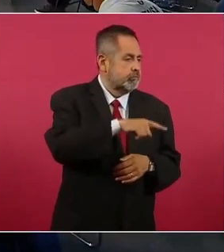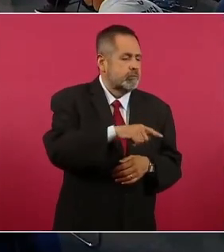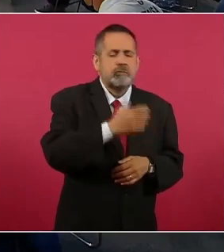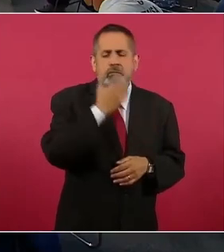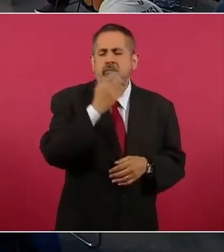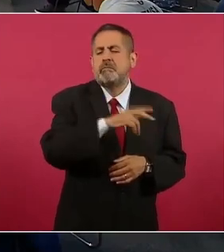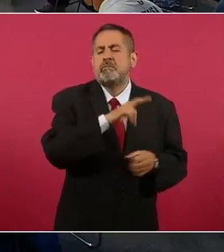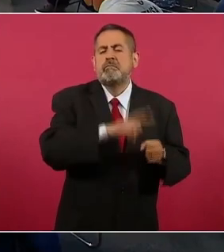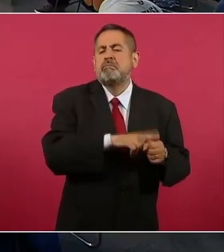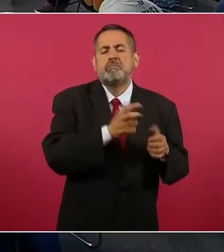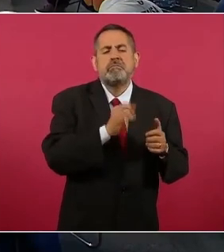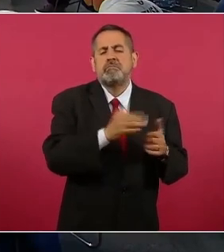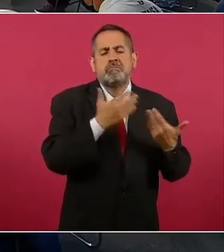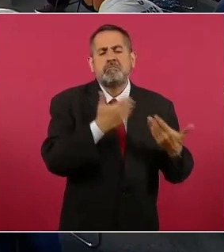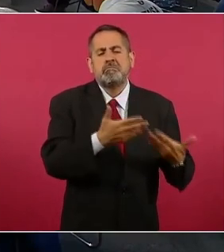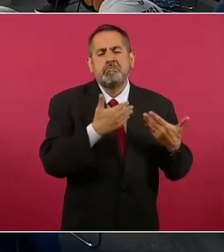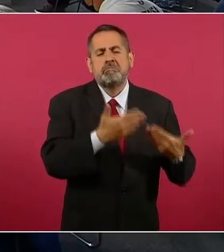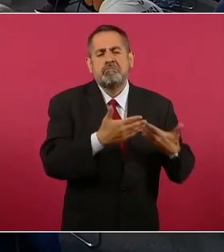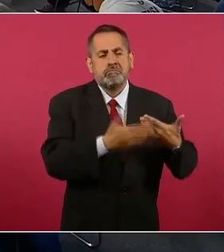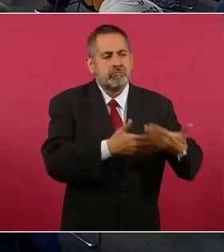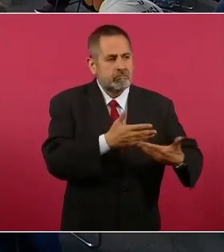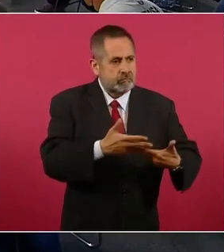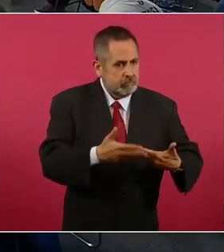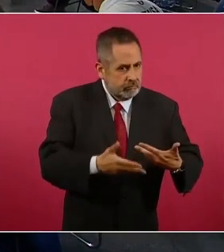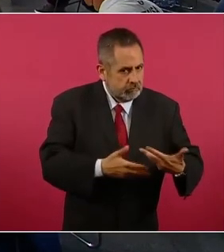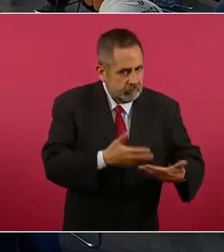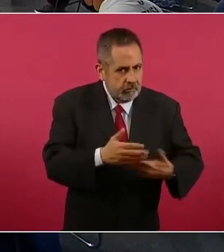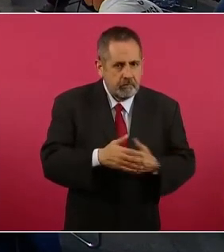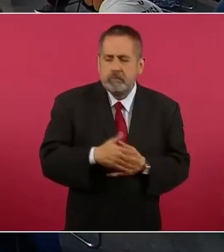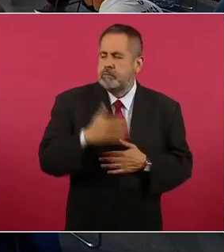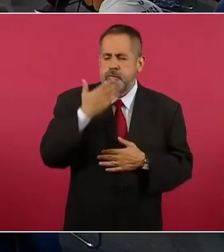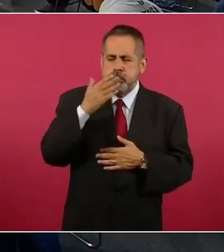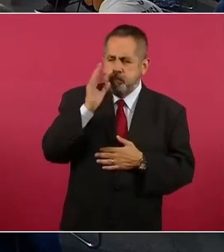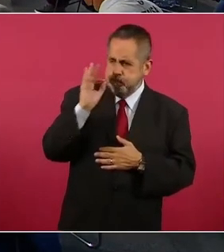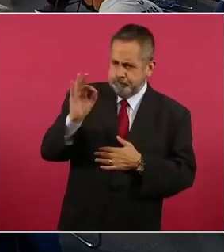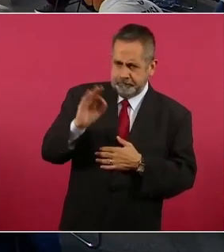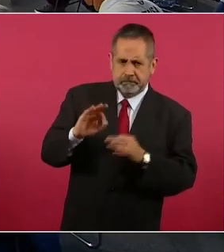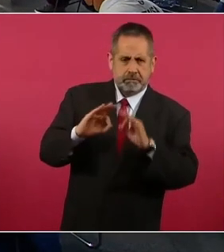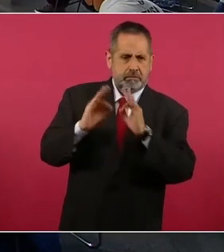y se fue pensando de que estaba muy bien.